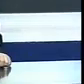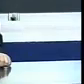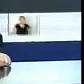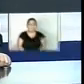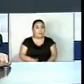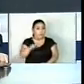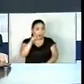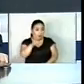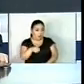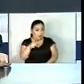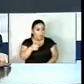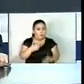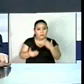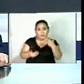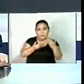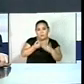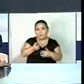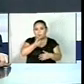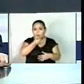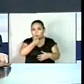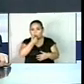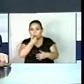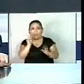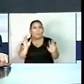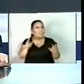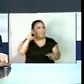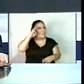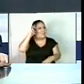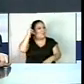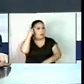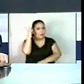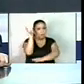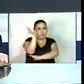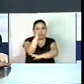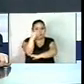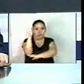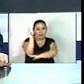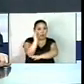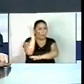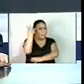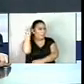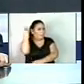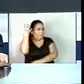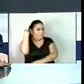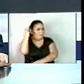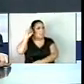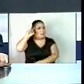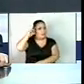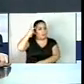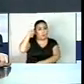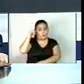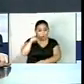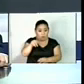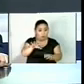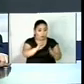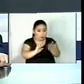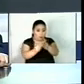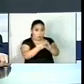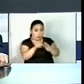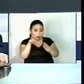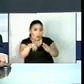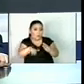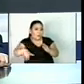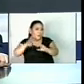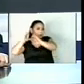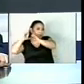Vamos a continuar con las noticias. Ondear bandera blanca se ha convertido en una iniciativa para decenas de personas en una comunidad de Acajutla